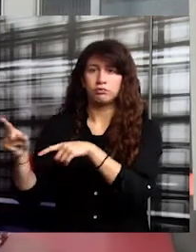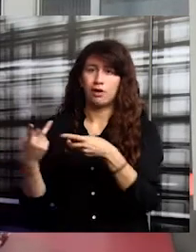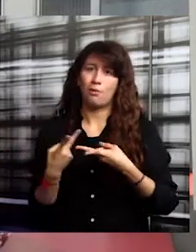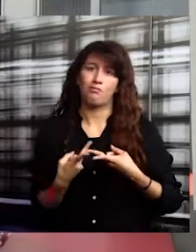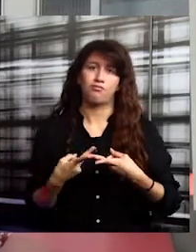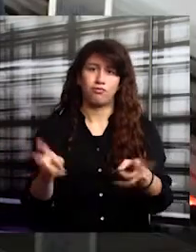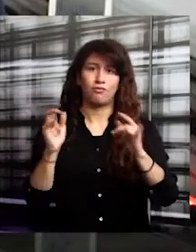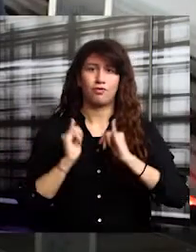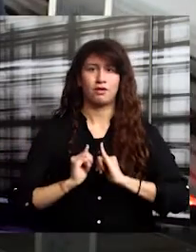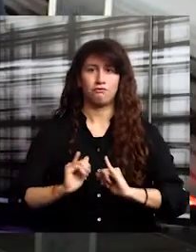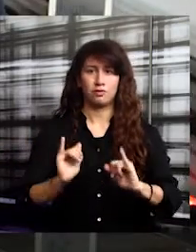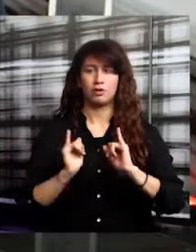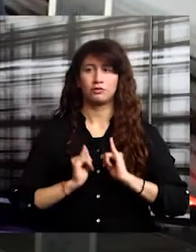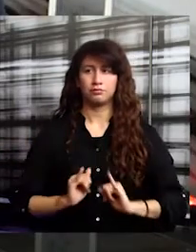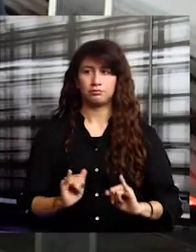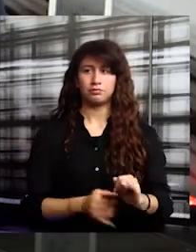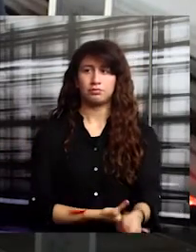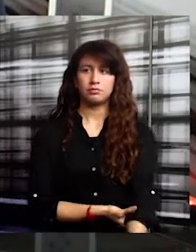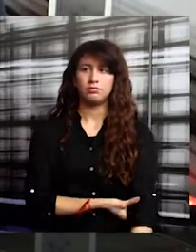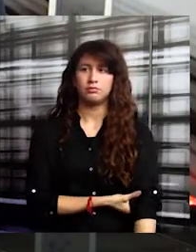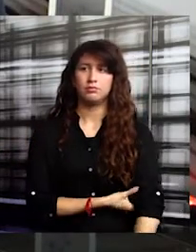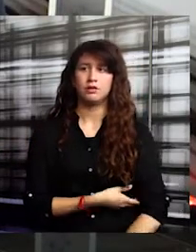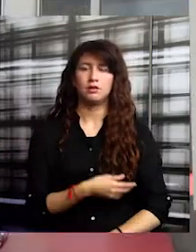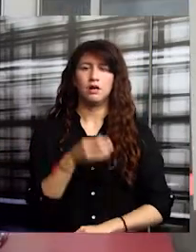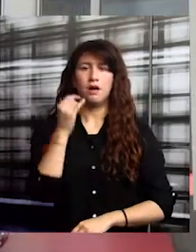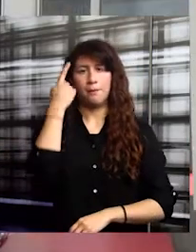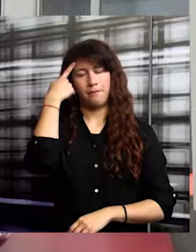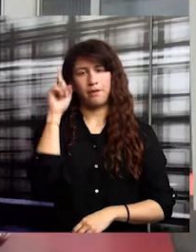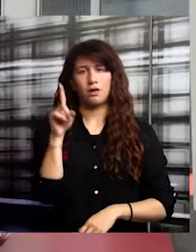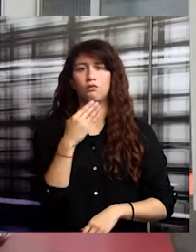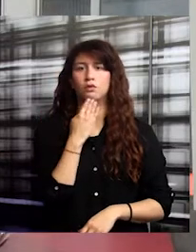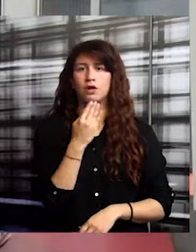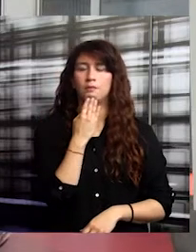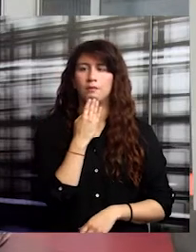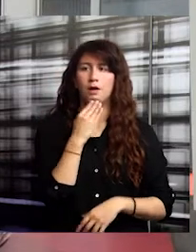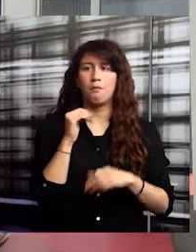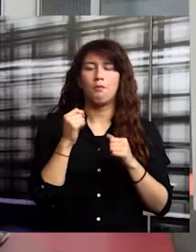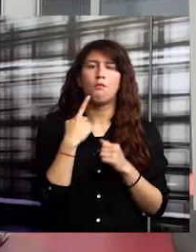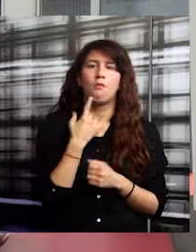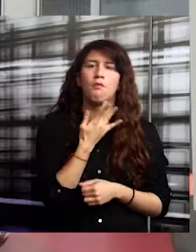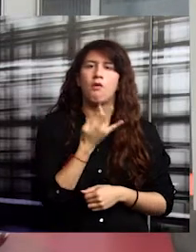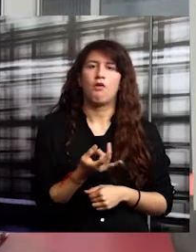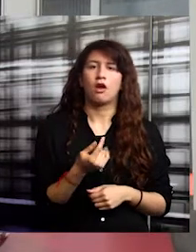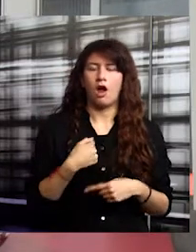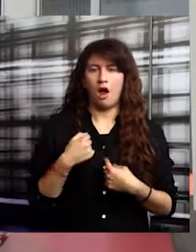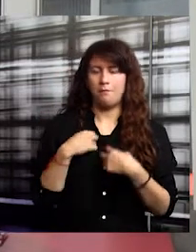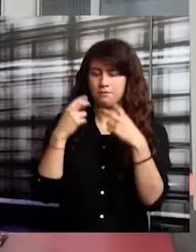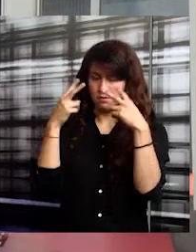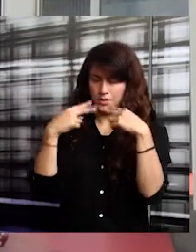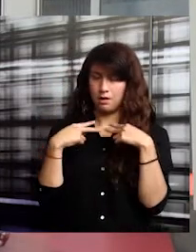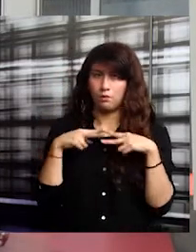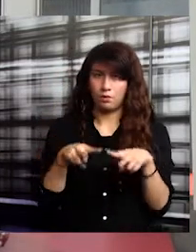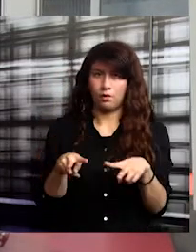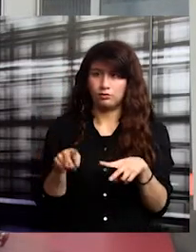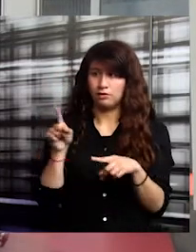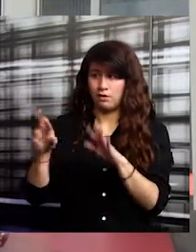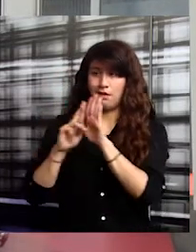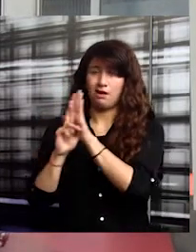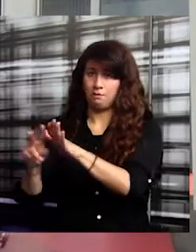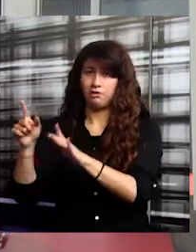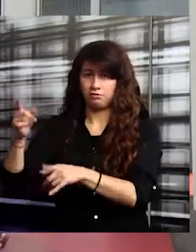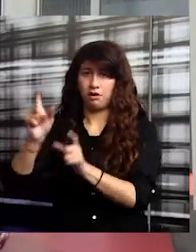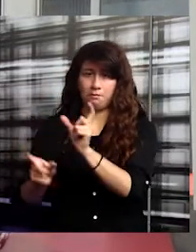información, pero también porque, a mi juicio, la representatividad de esos parlamentarios también está